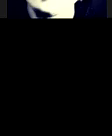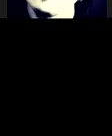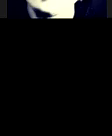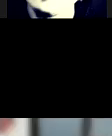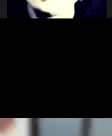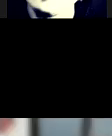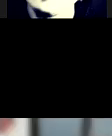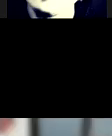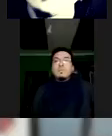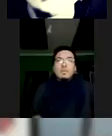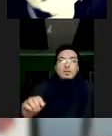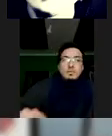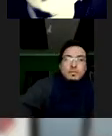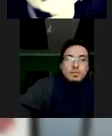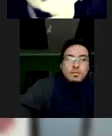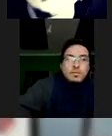para allá.